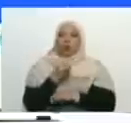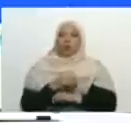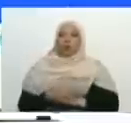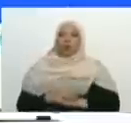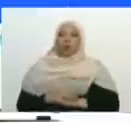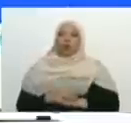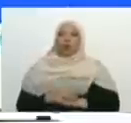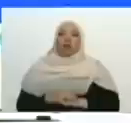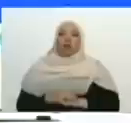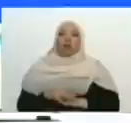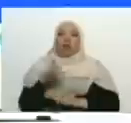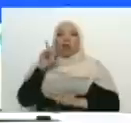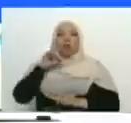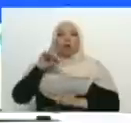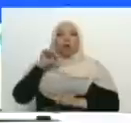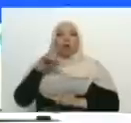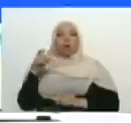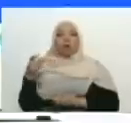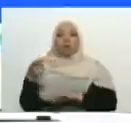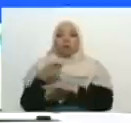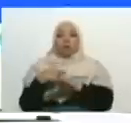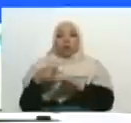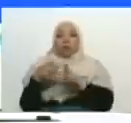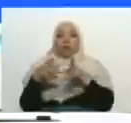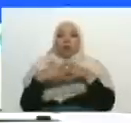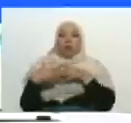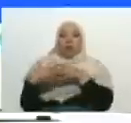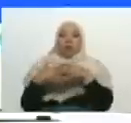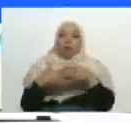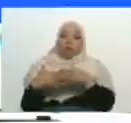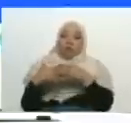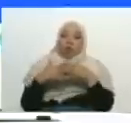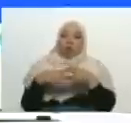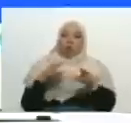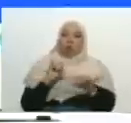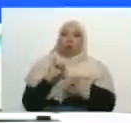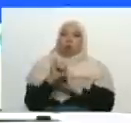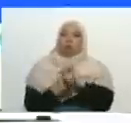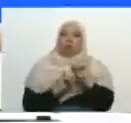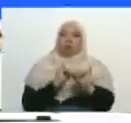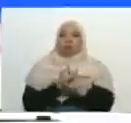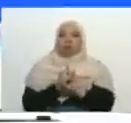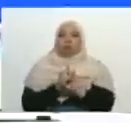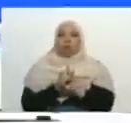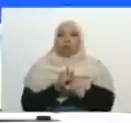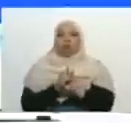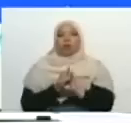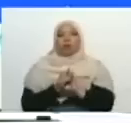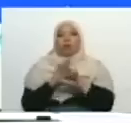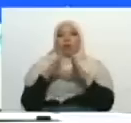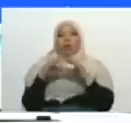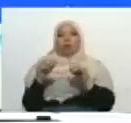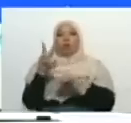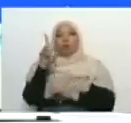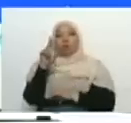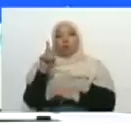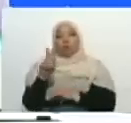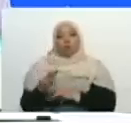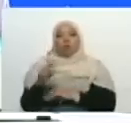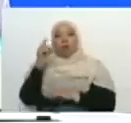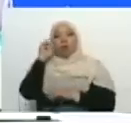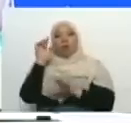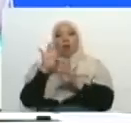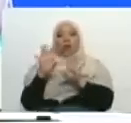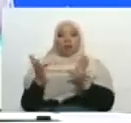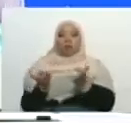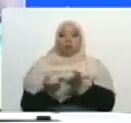Que le están mintiendo, el gobierno de los Estados Unidos le está mintiendo a la comunidad internacional. Ahí están llamando, mire, todos los días están llamando a todo el mundo.